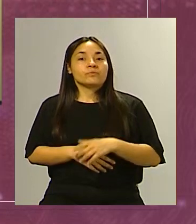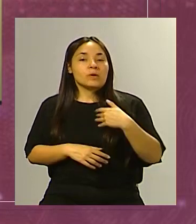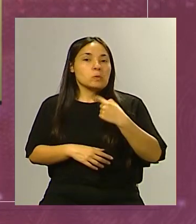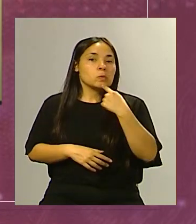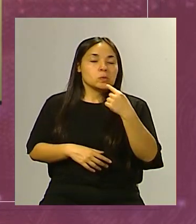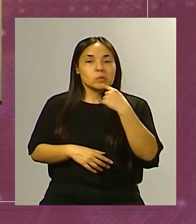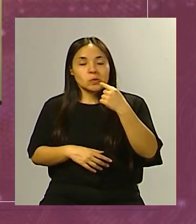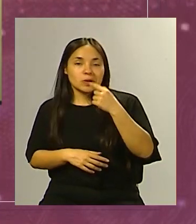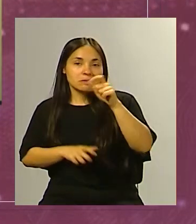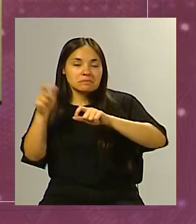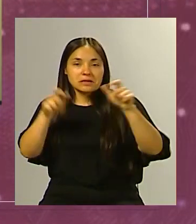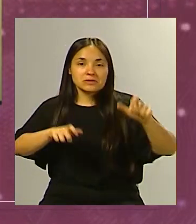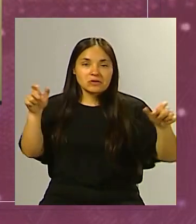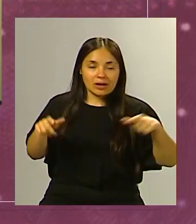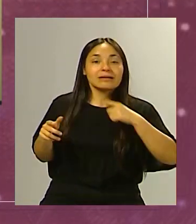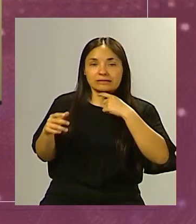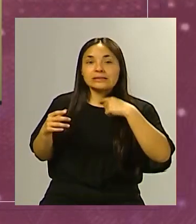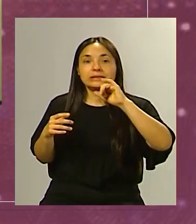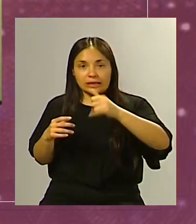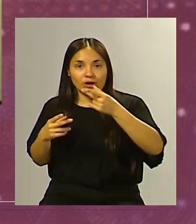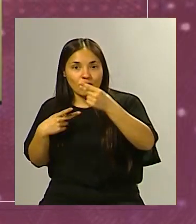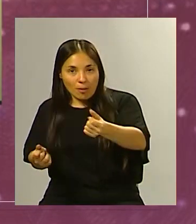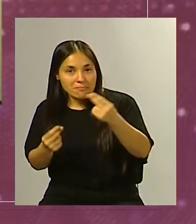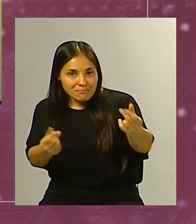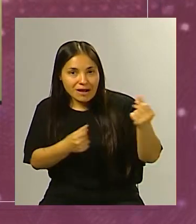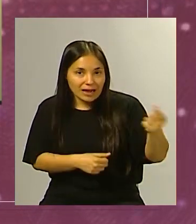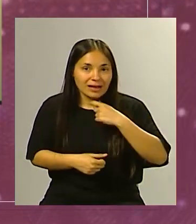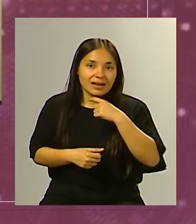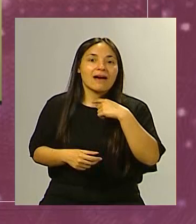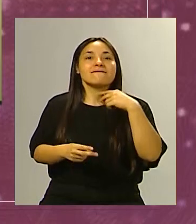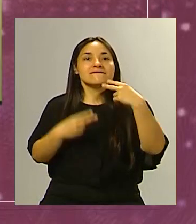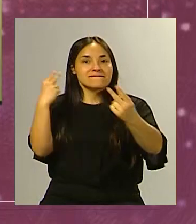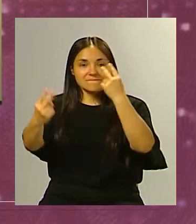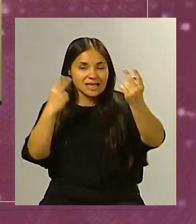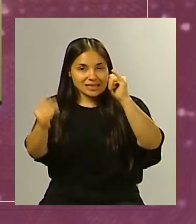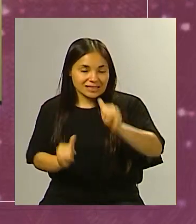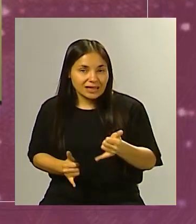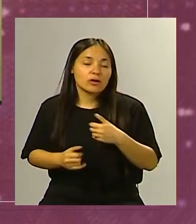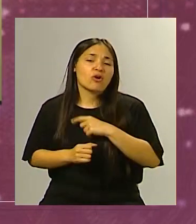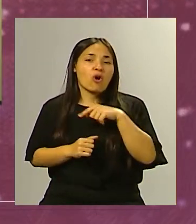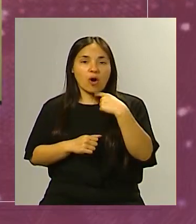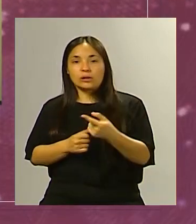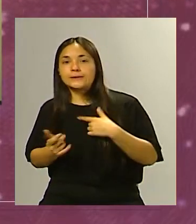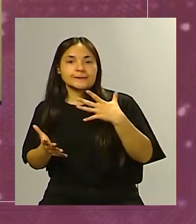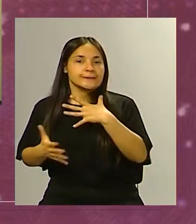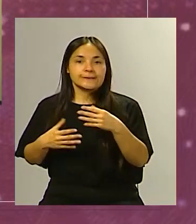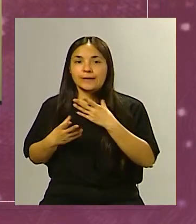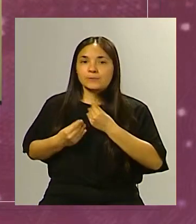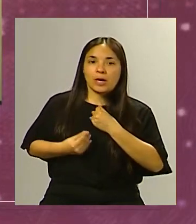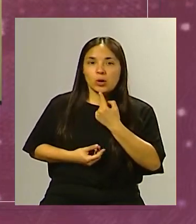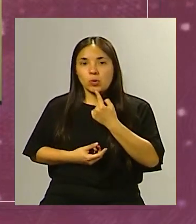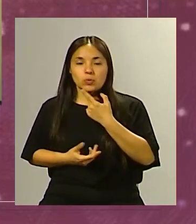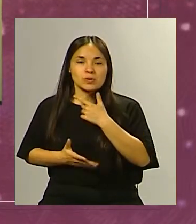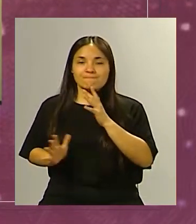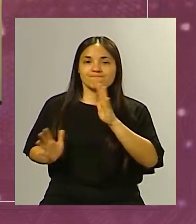duda. Había gente que quería contratar porque estaba desesperado que post-pandemia quería viajar y estaban los que todavía tenían miedo, ¿sí?